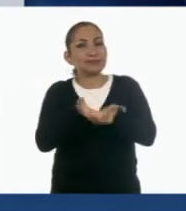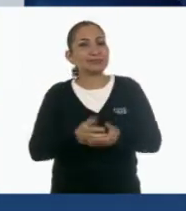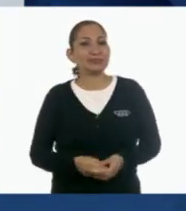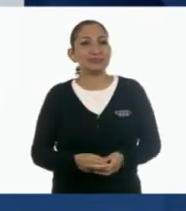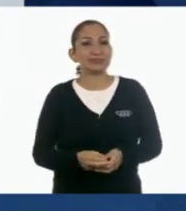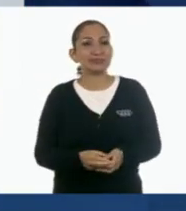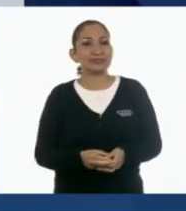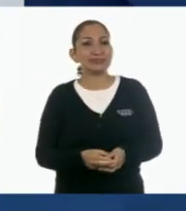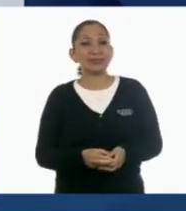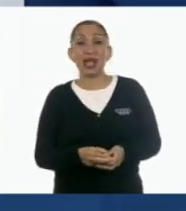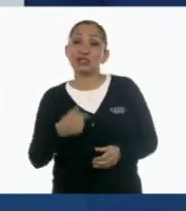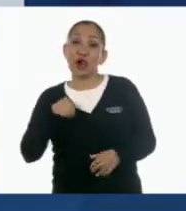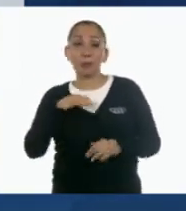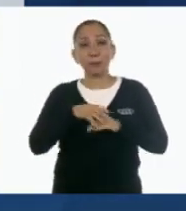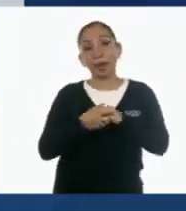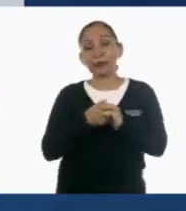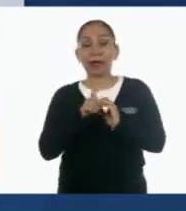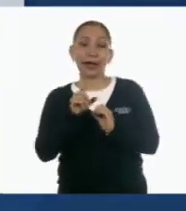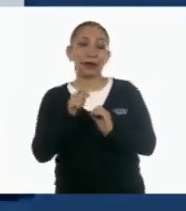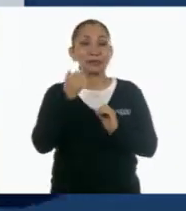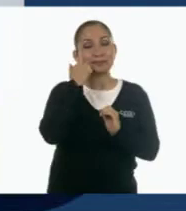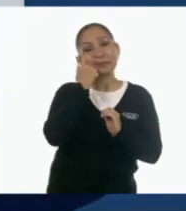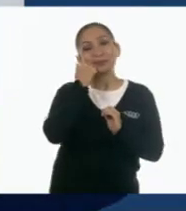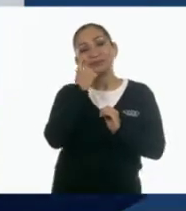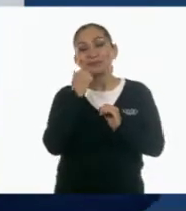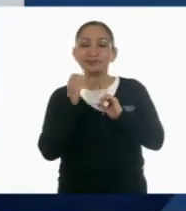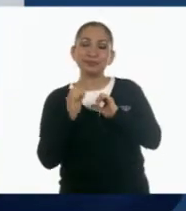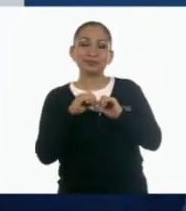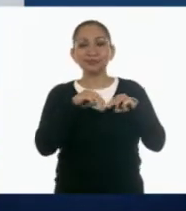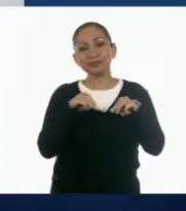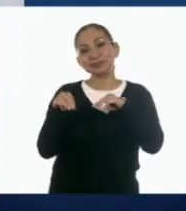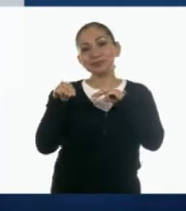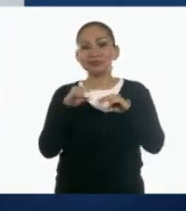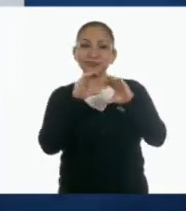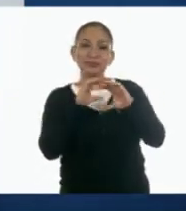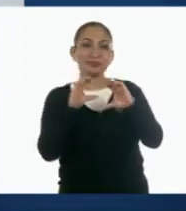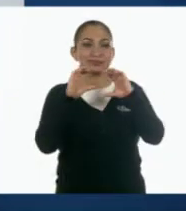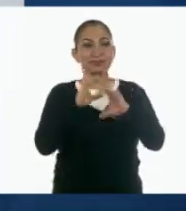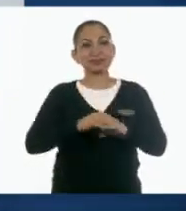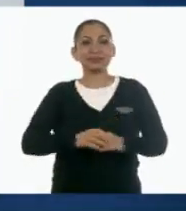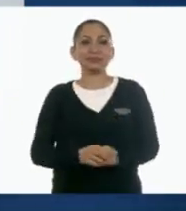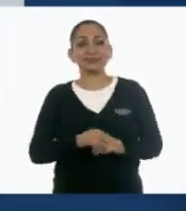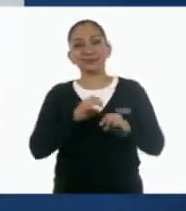manos. Me las lavo con agüita y con jabón.